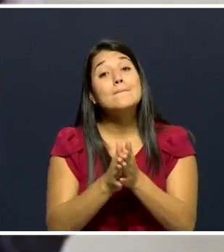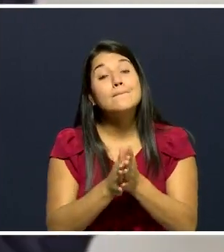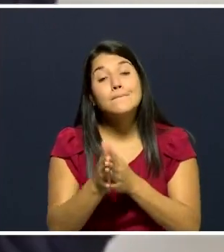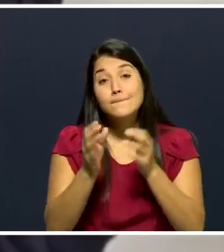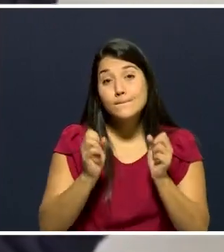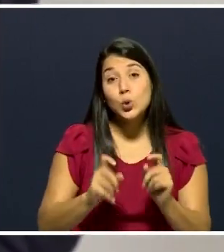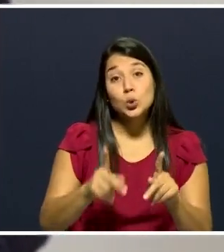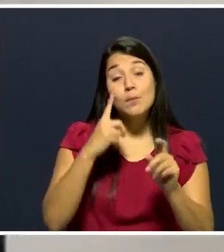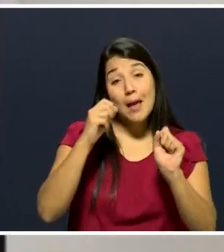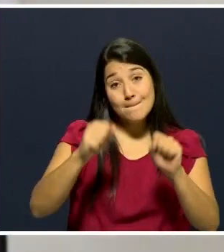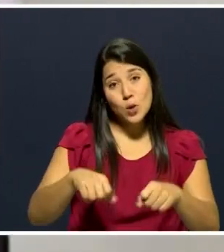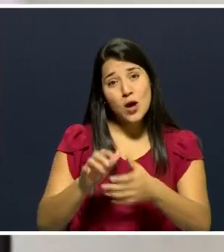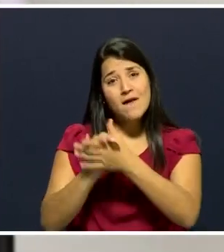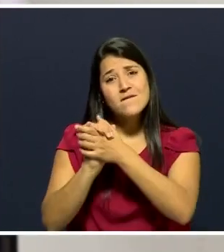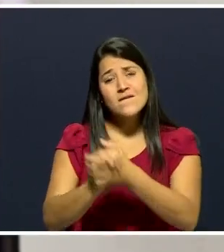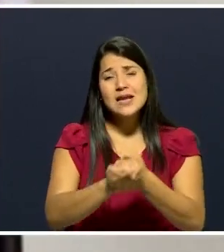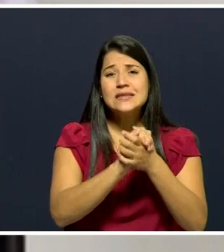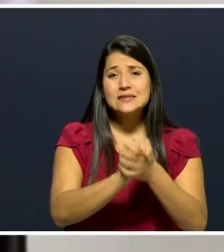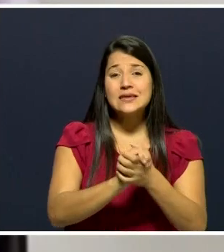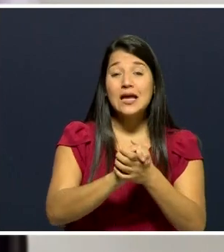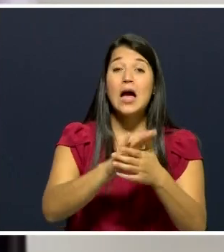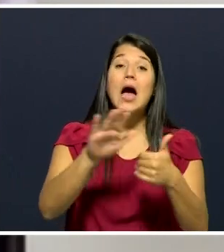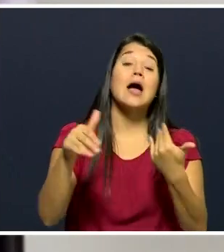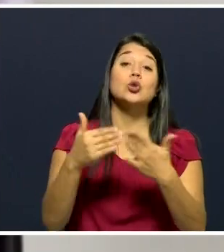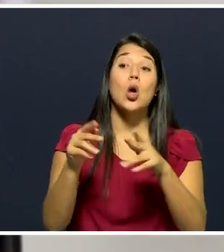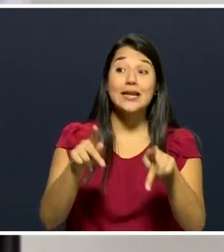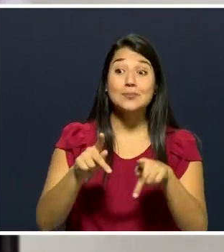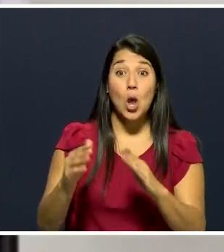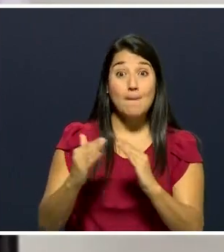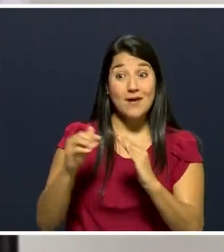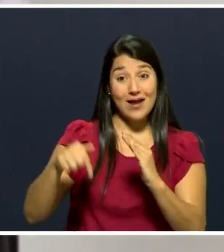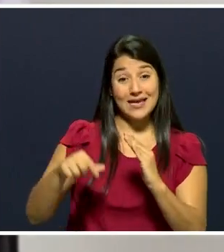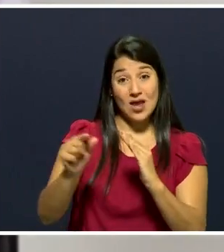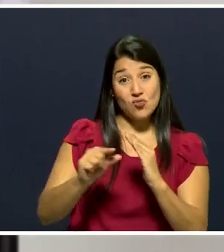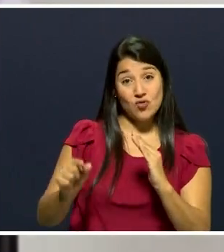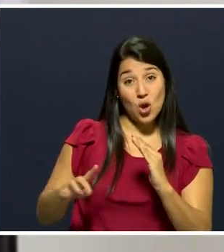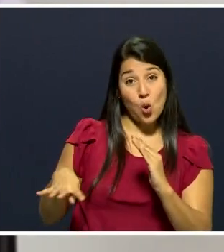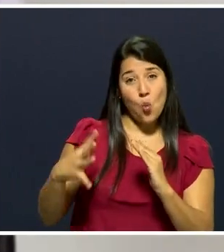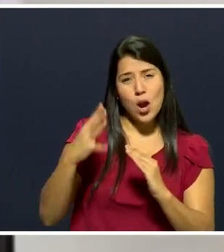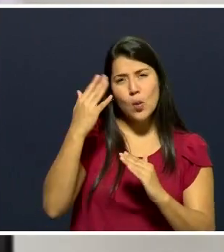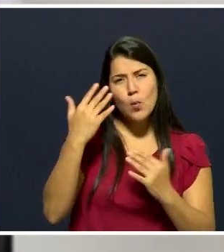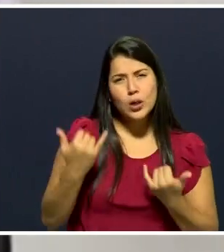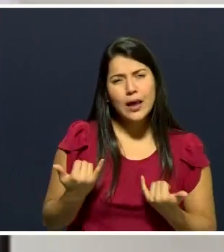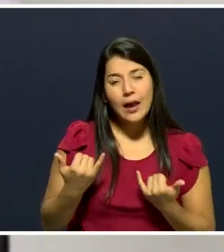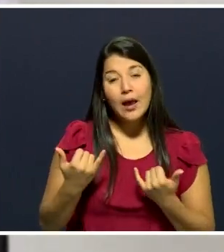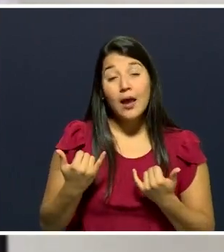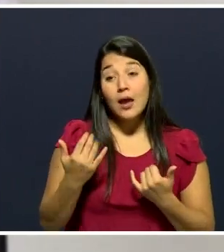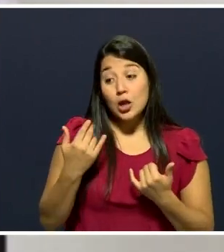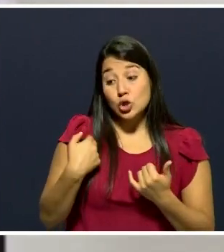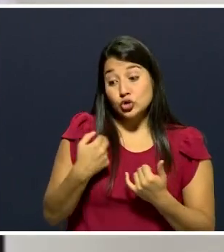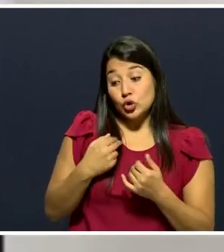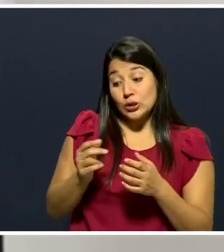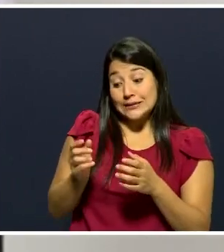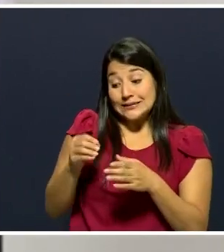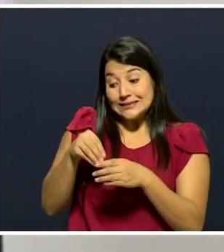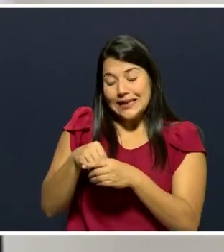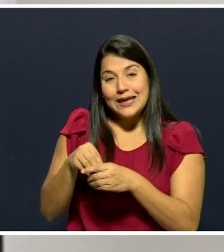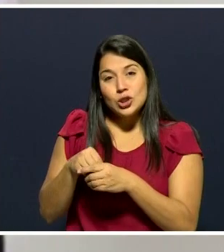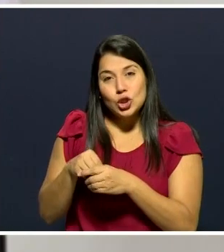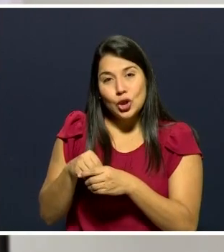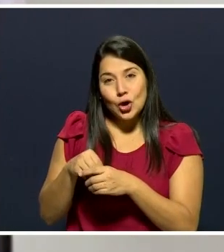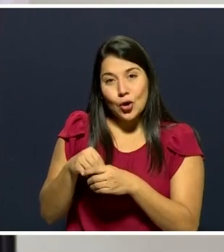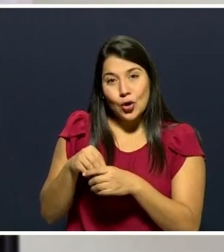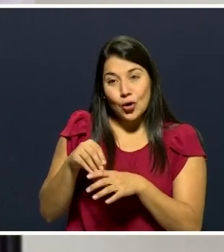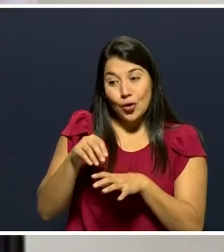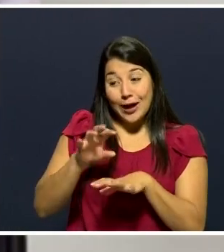para felicitar a las y los riocuarteños, porque estamos en el pequeñísimo grupo de cantones de este país